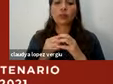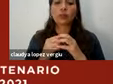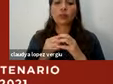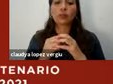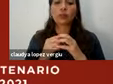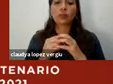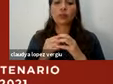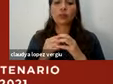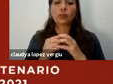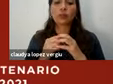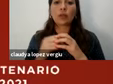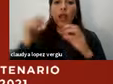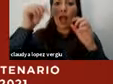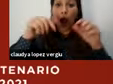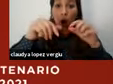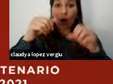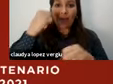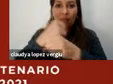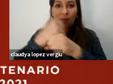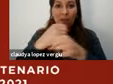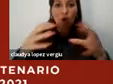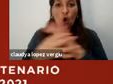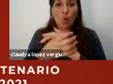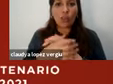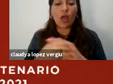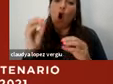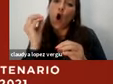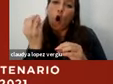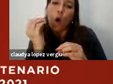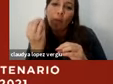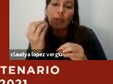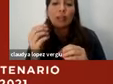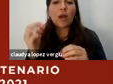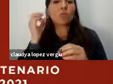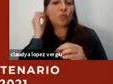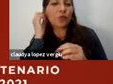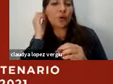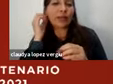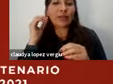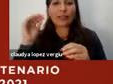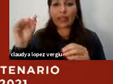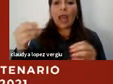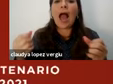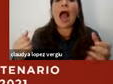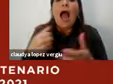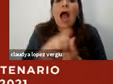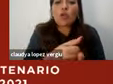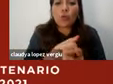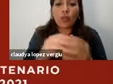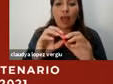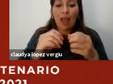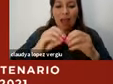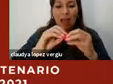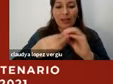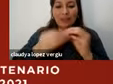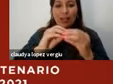ya involucran los jóvenes, señoritas. Sí, implementamos, ya tenemos ya